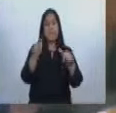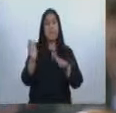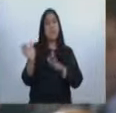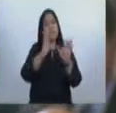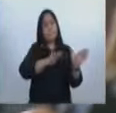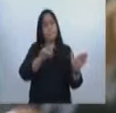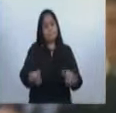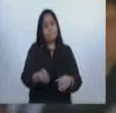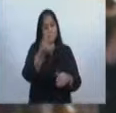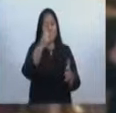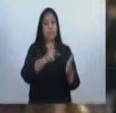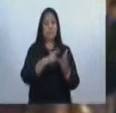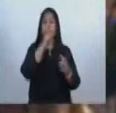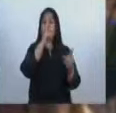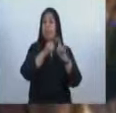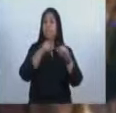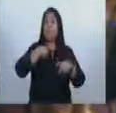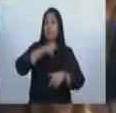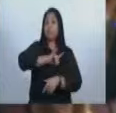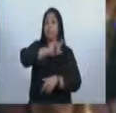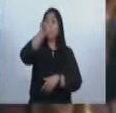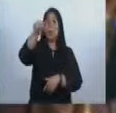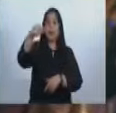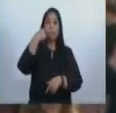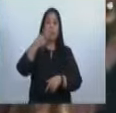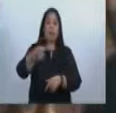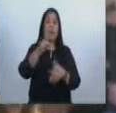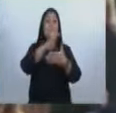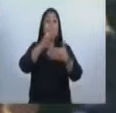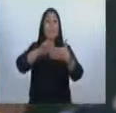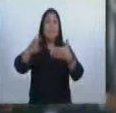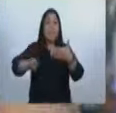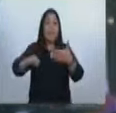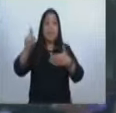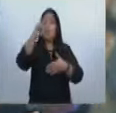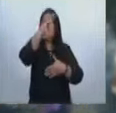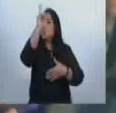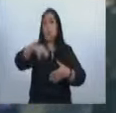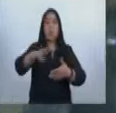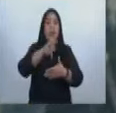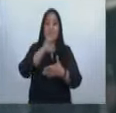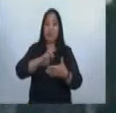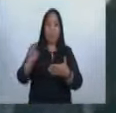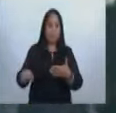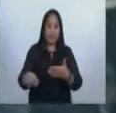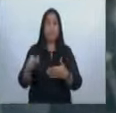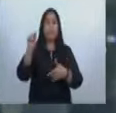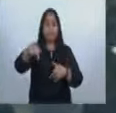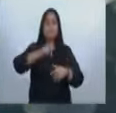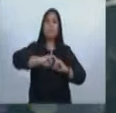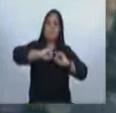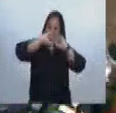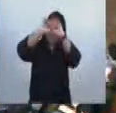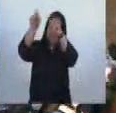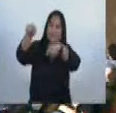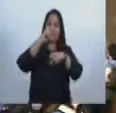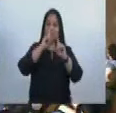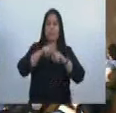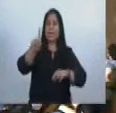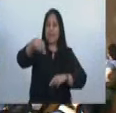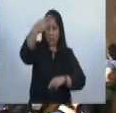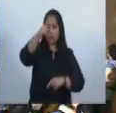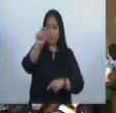por primera vez van a poder ir al Petén la orquesta sinfónica de Guatemala nunca había estado en el Petén la vamos a mandar creo que el